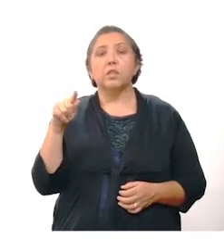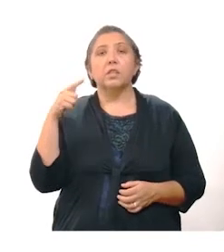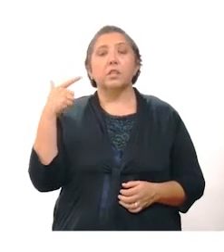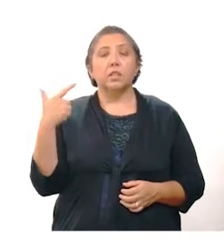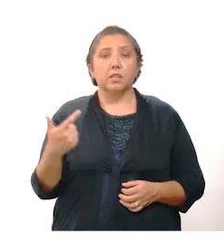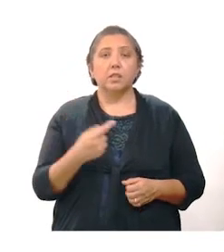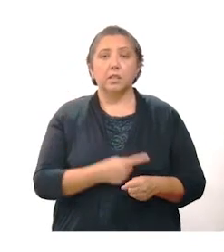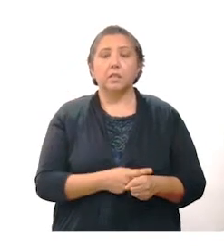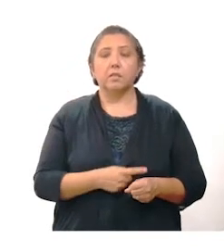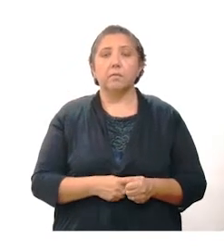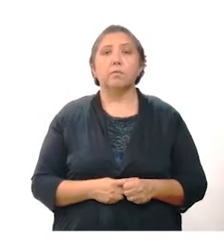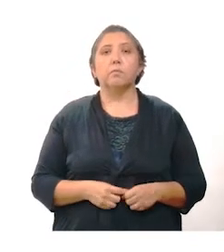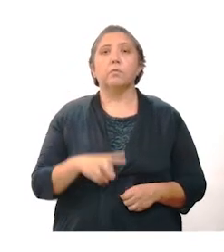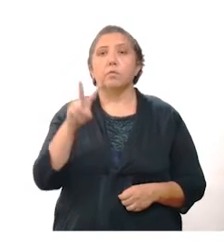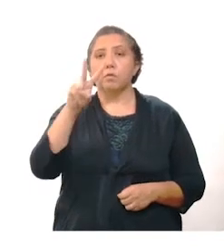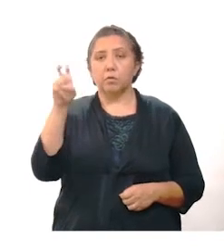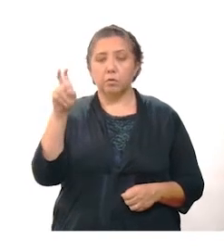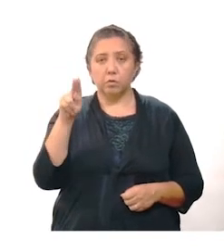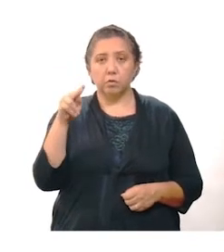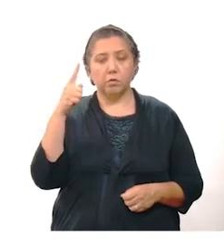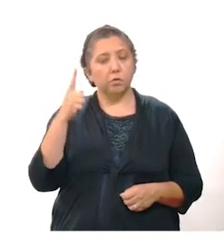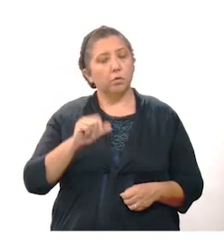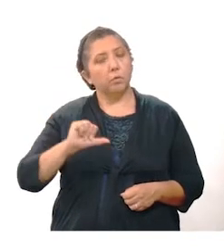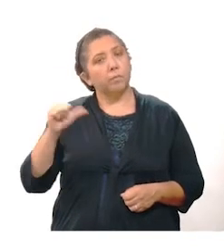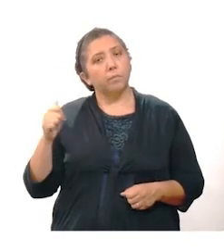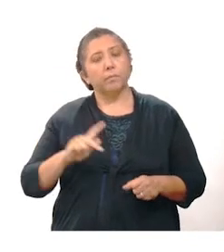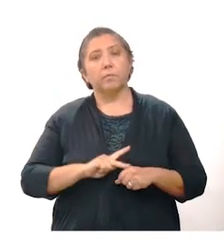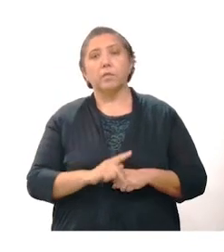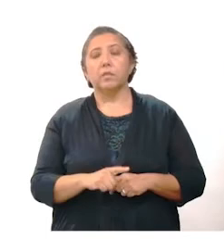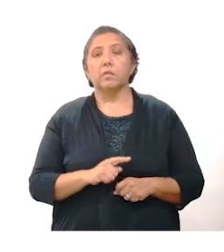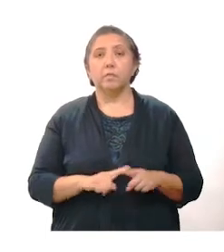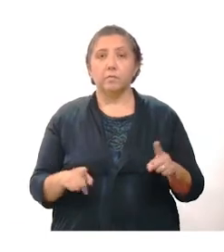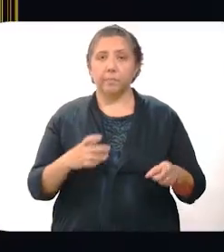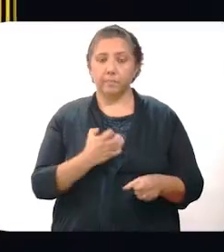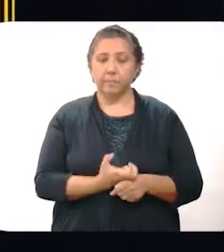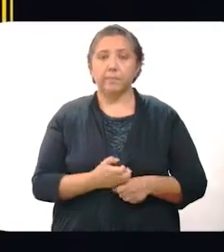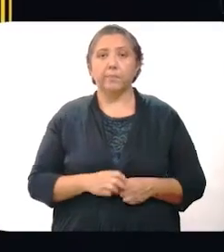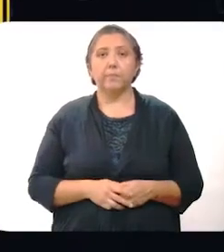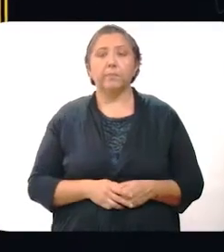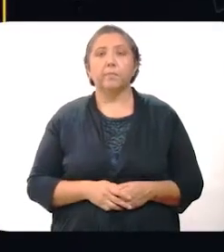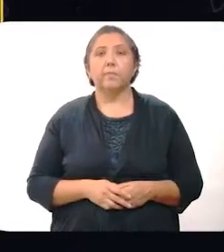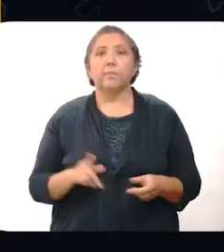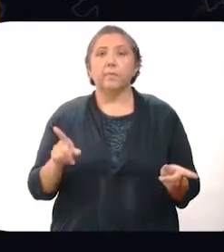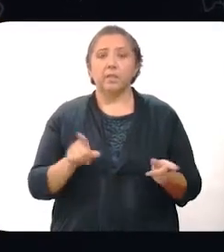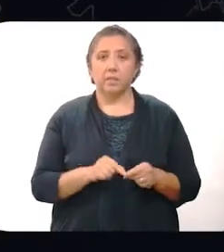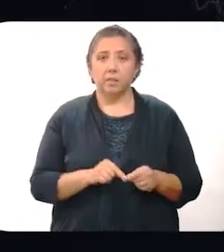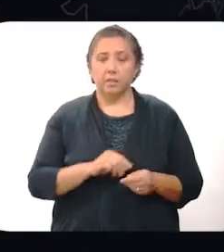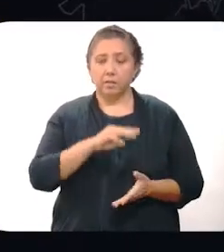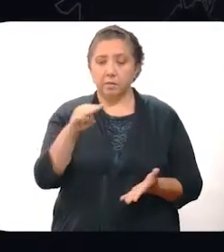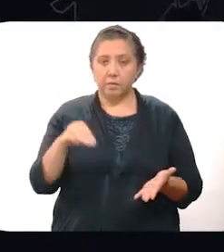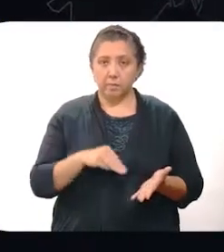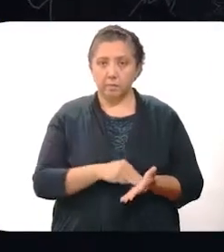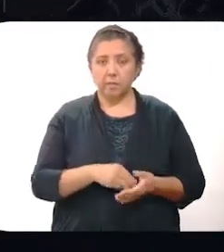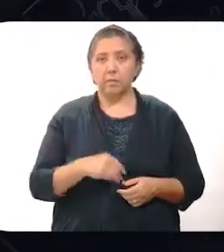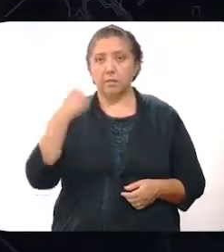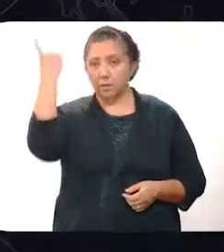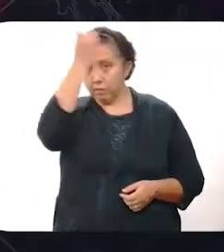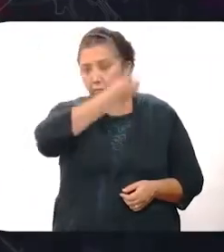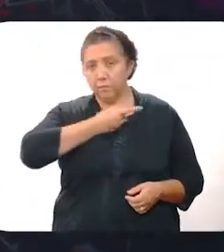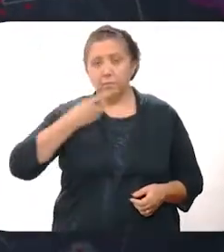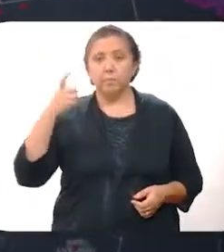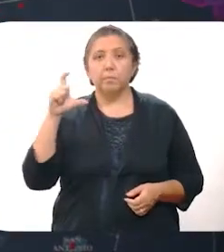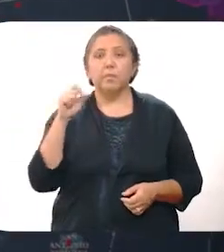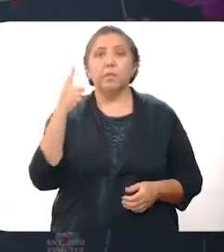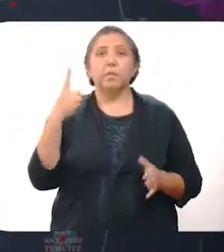34.977 casos positivos, 281 son de otro país u otro estado. Específicamente, en Mérida se han